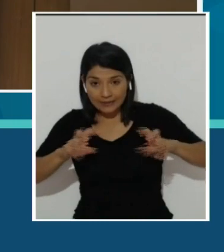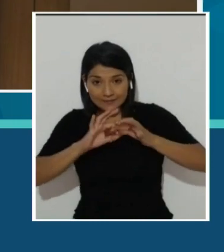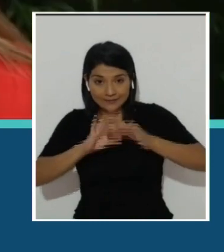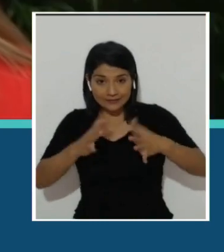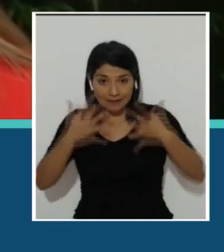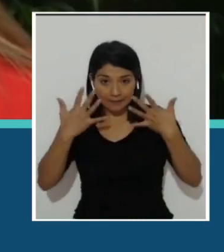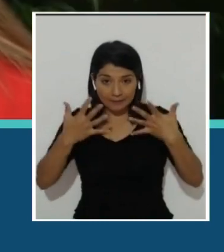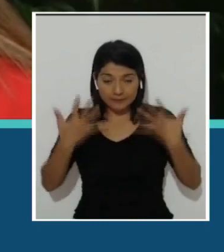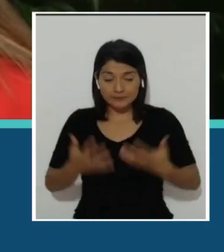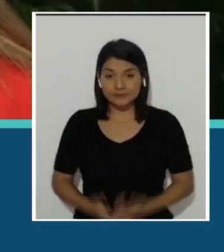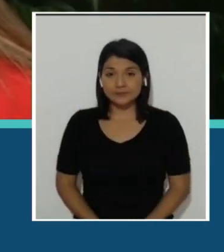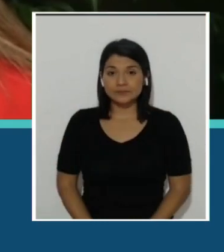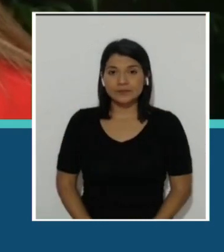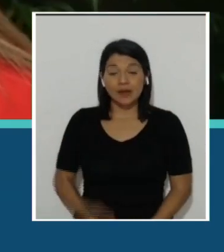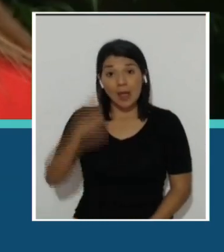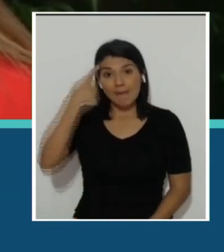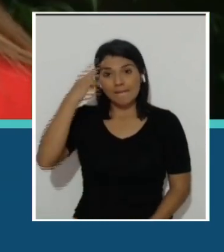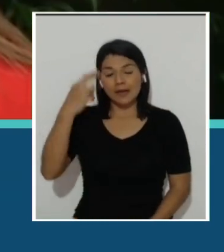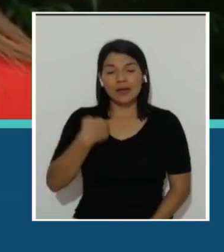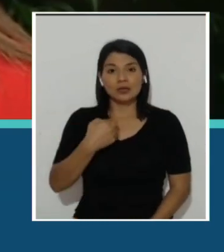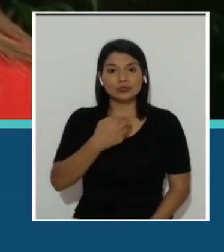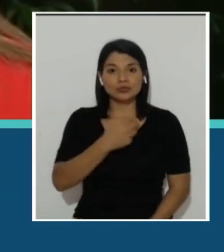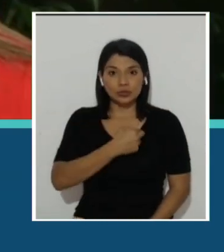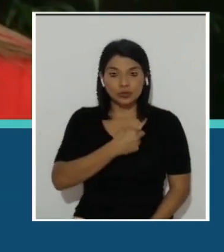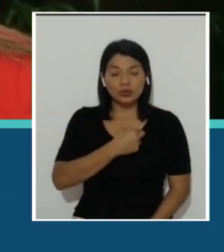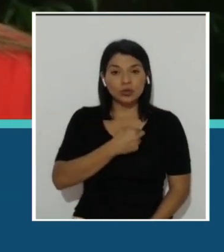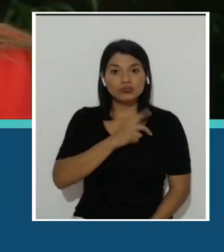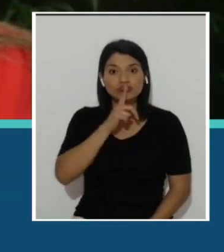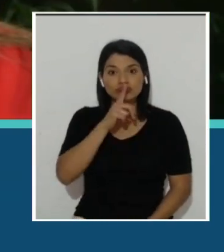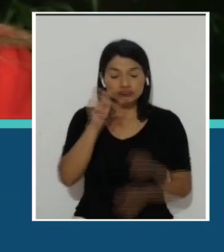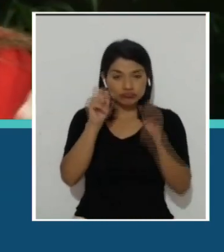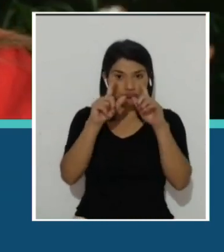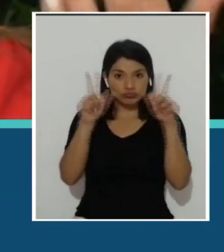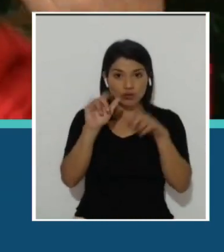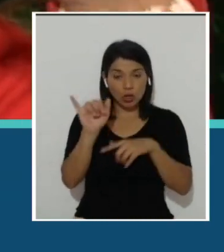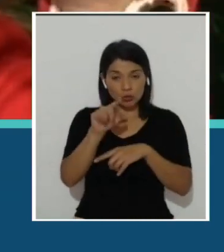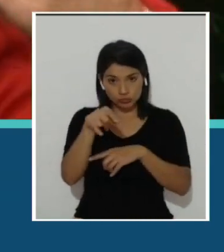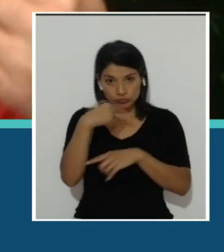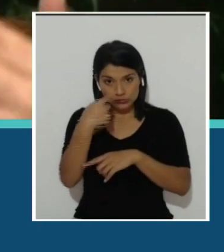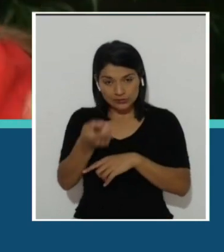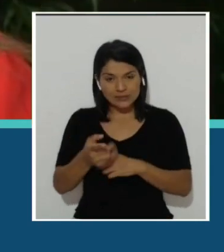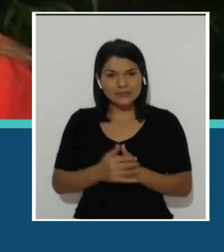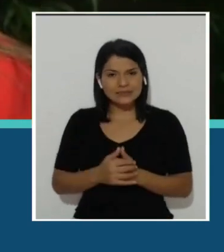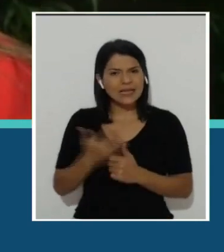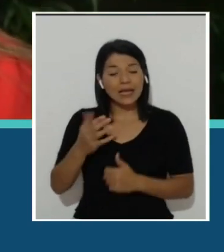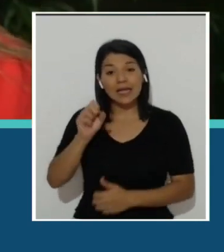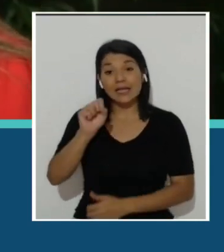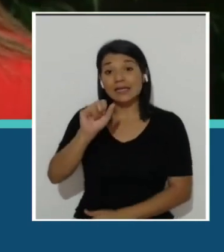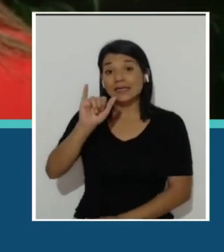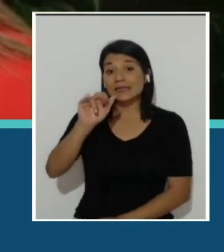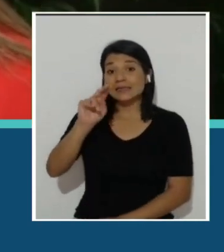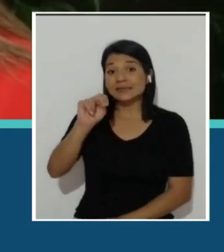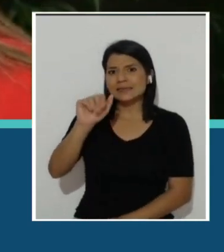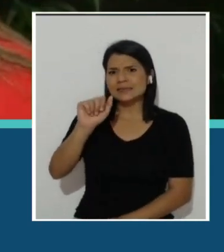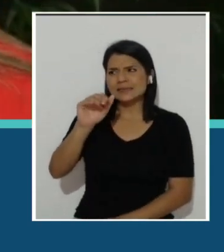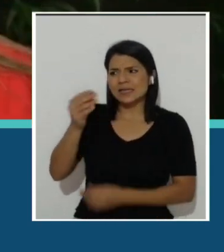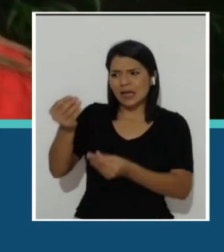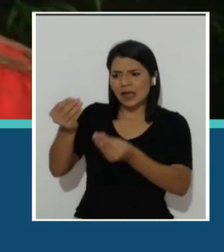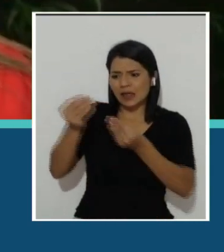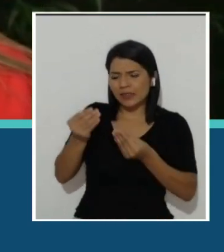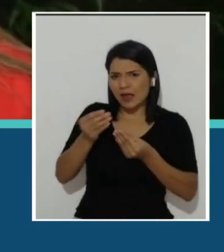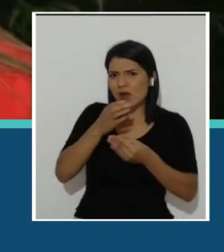Para nosotros fue más bien una gran sorpresa, como usted lo dice, de que el SINAC nos diera una serie de recomendaciones que el Ministerio de